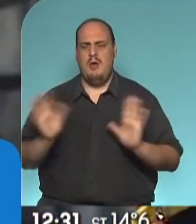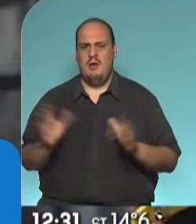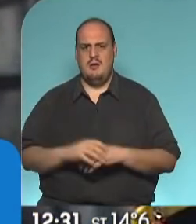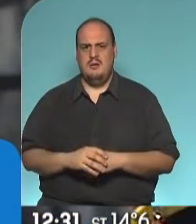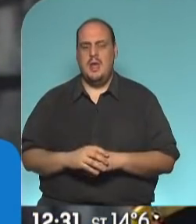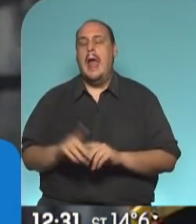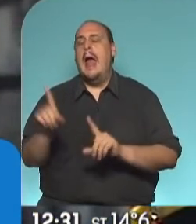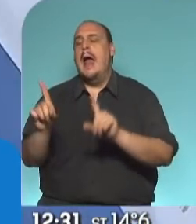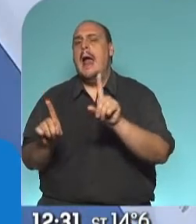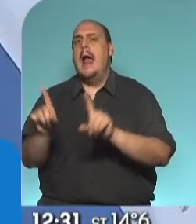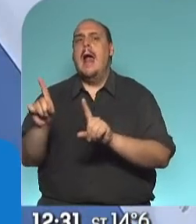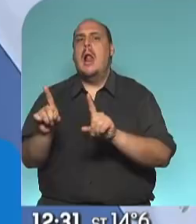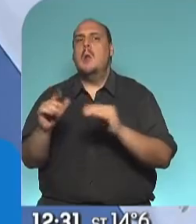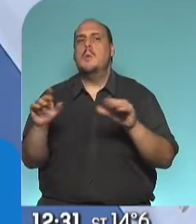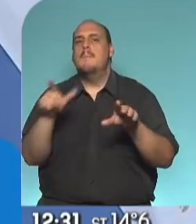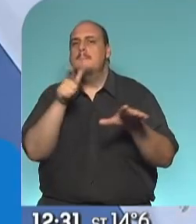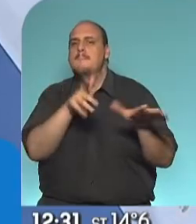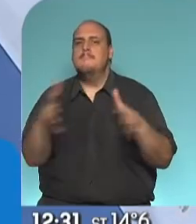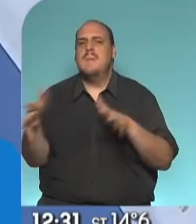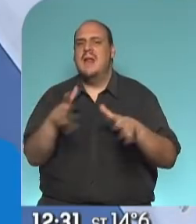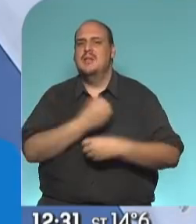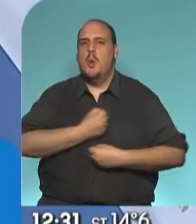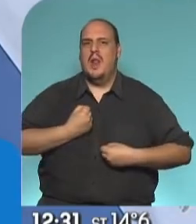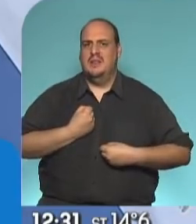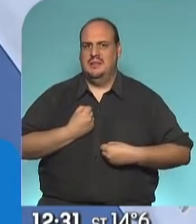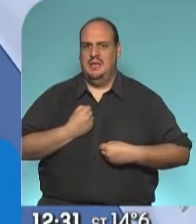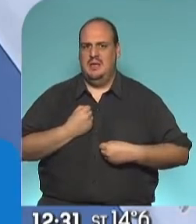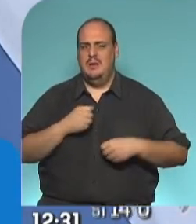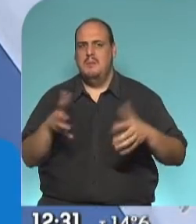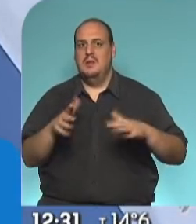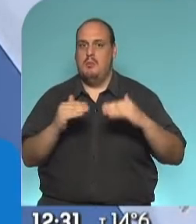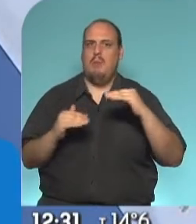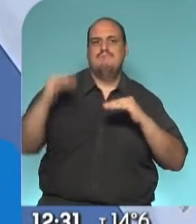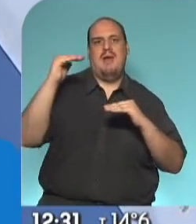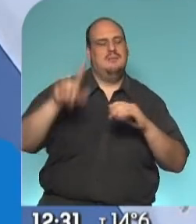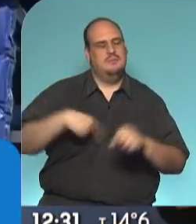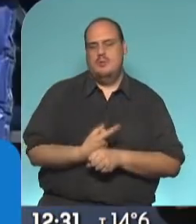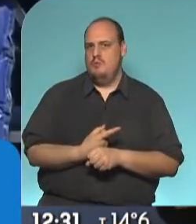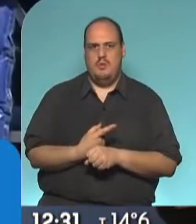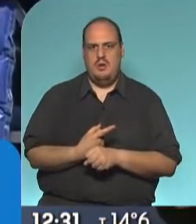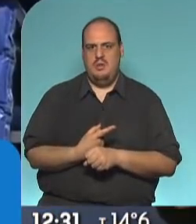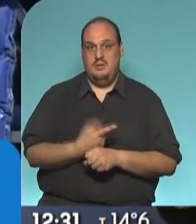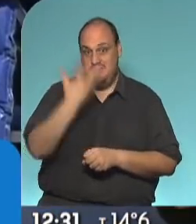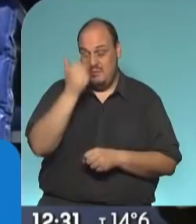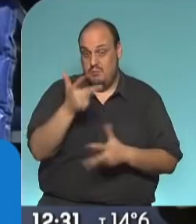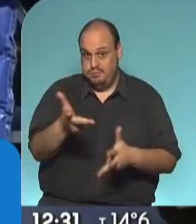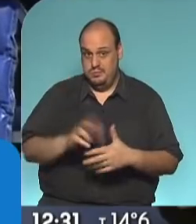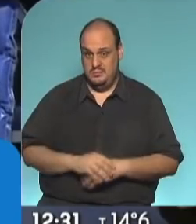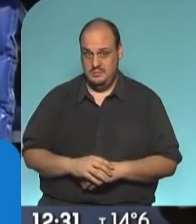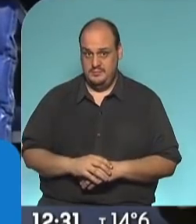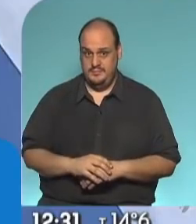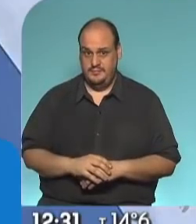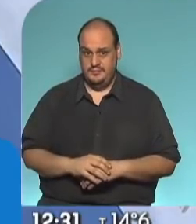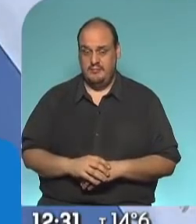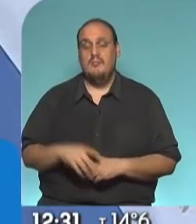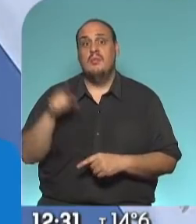Tal vez algunos podrán equipararle su valentía, pero ninguna podrá sobrepasarlos, decía San Martín.